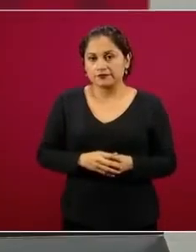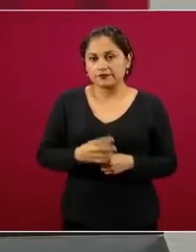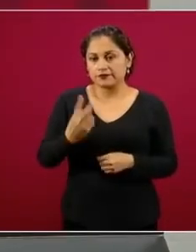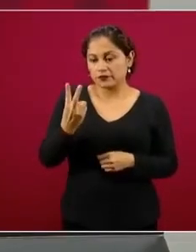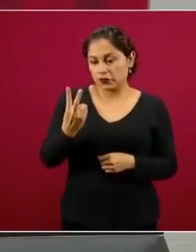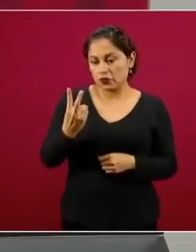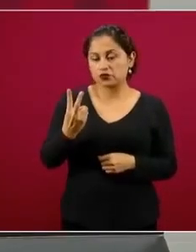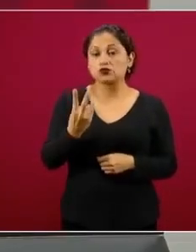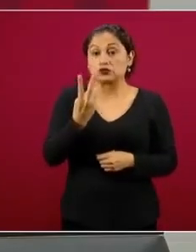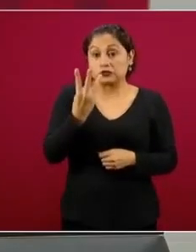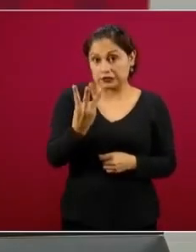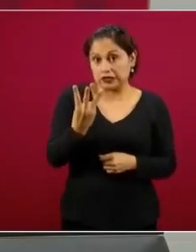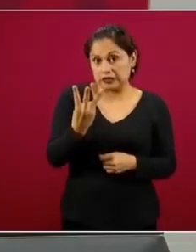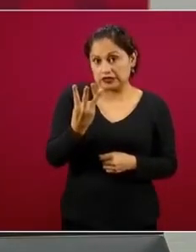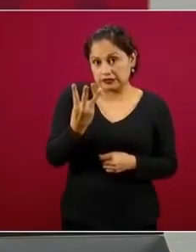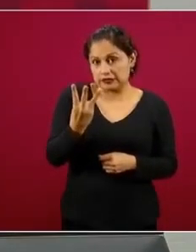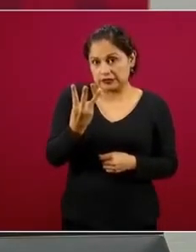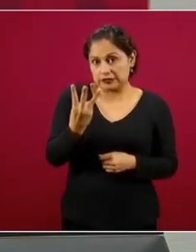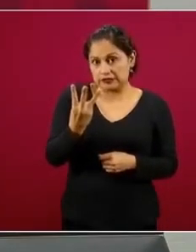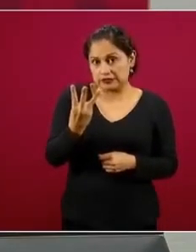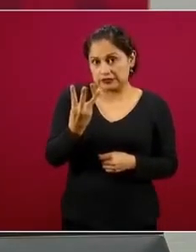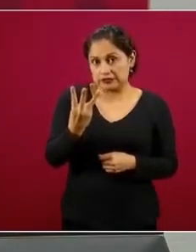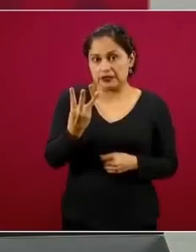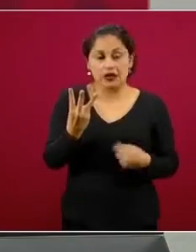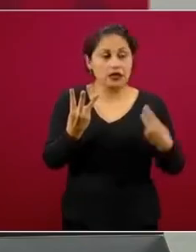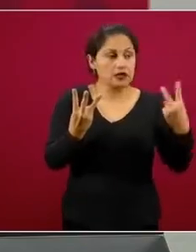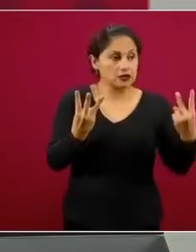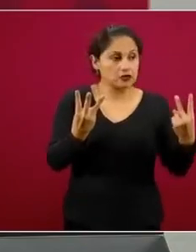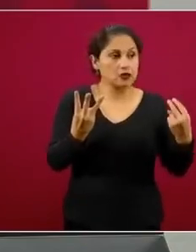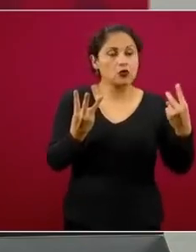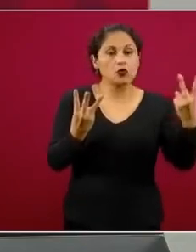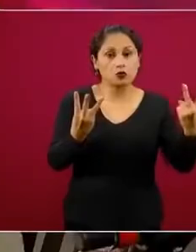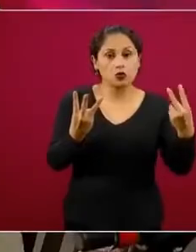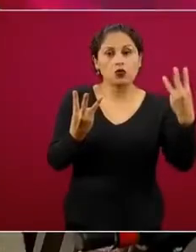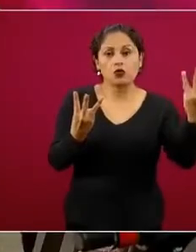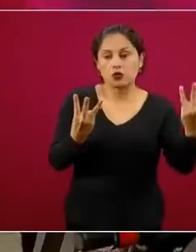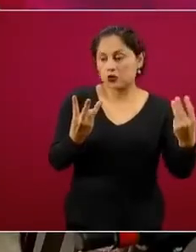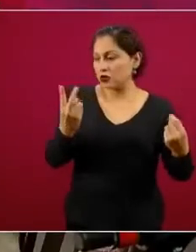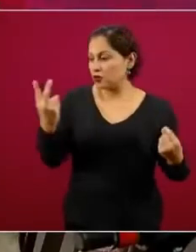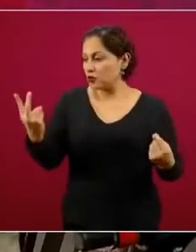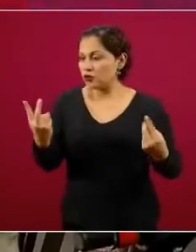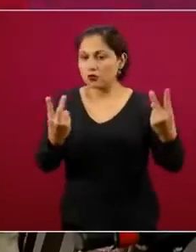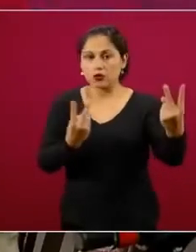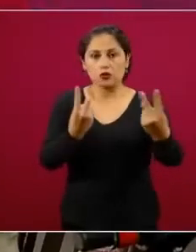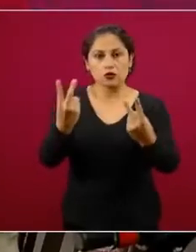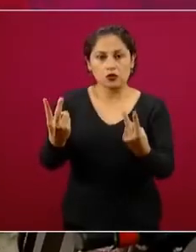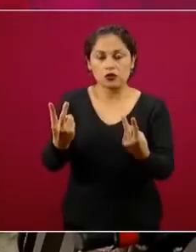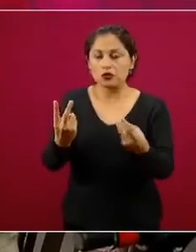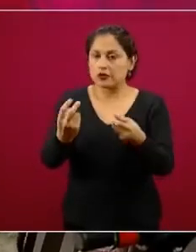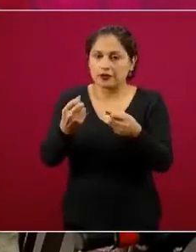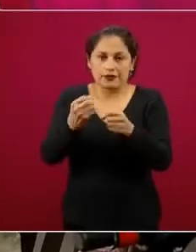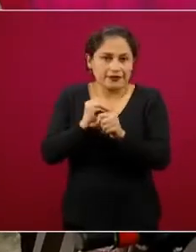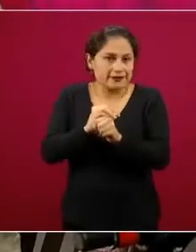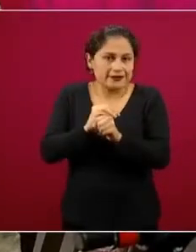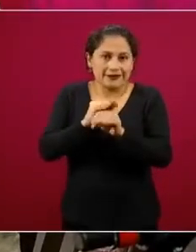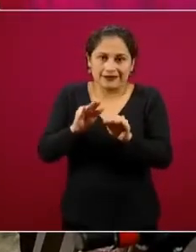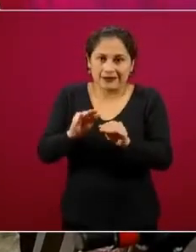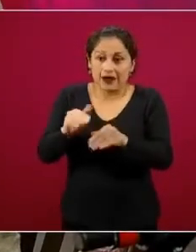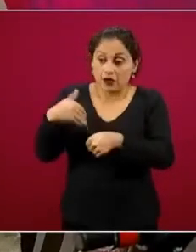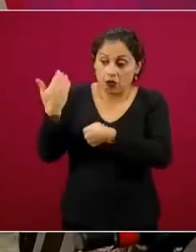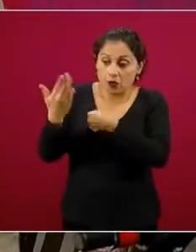2. Si eso ocurre a nivel poblacional, evidentemente la siguiente generación es más